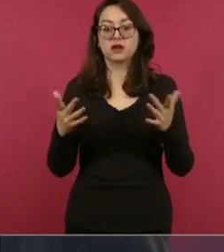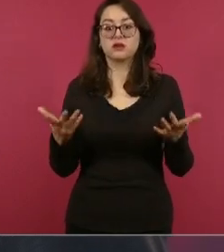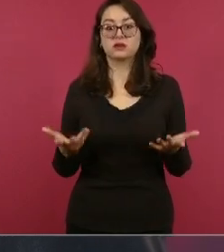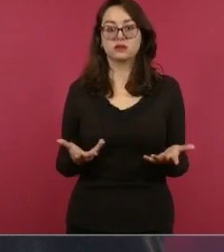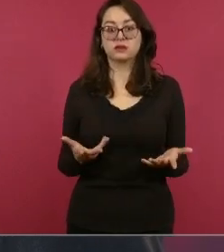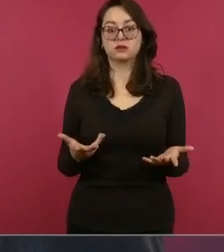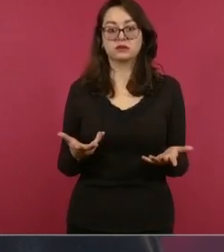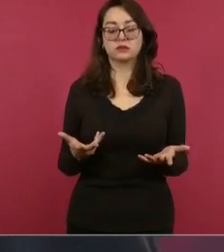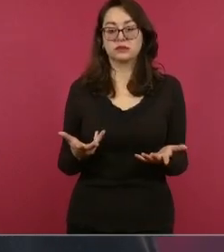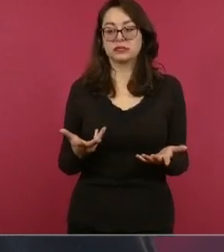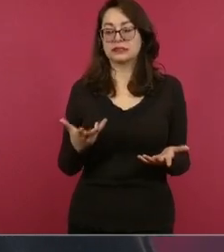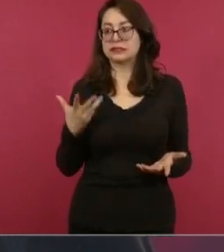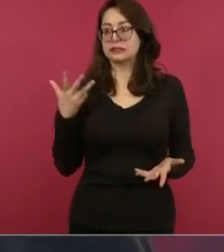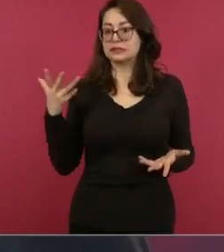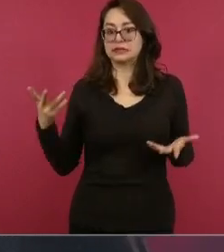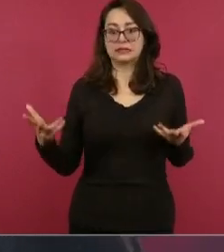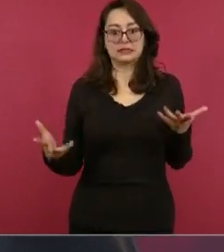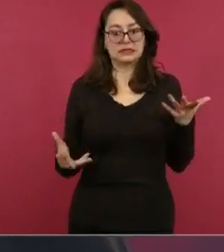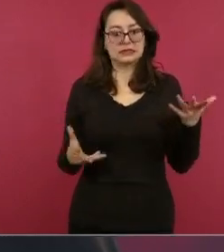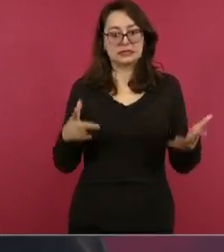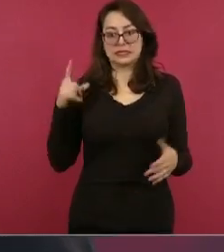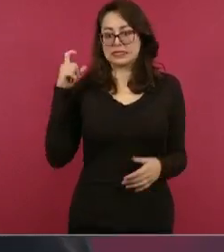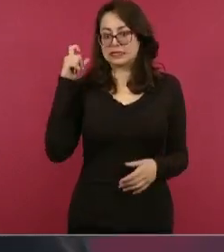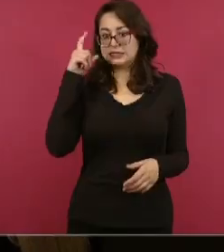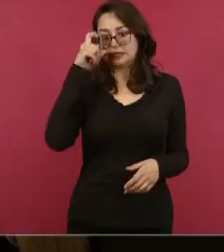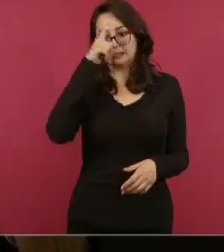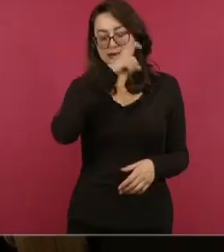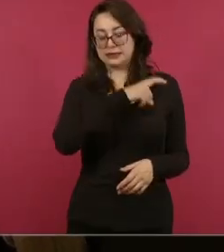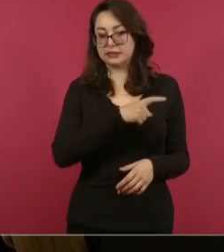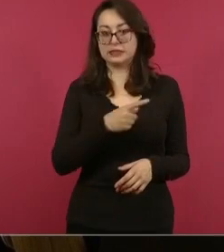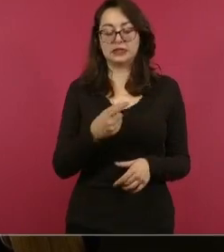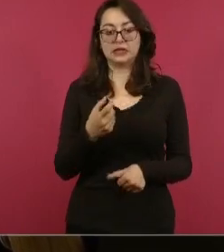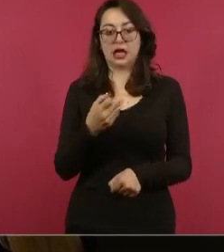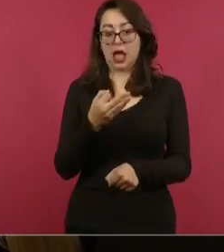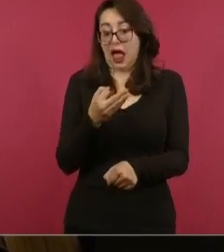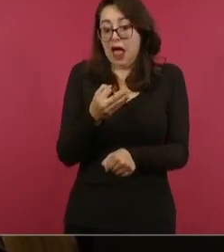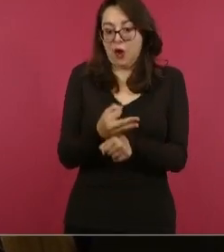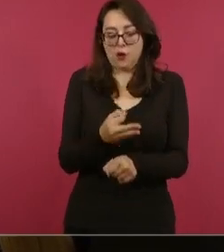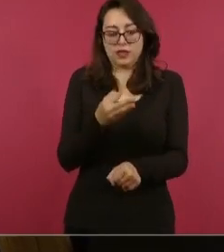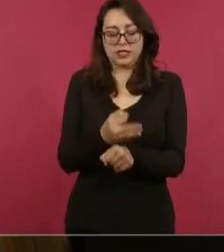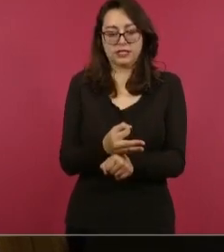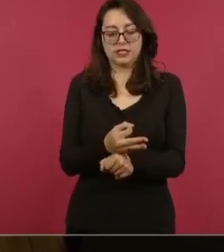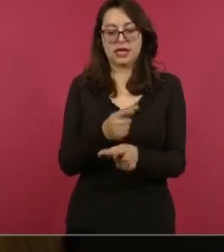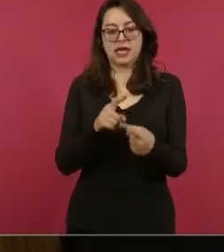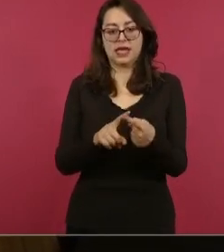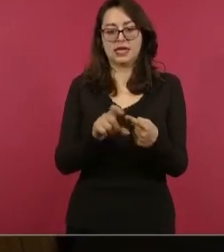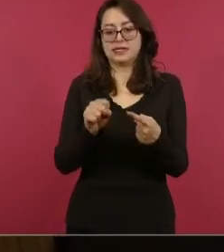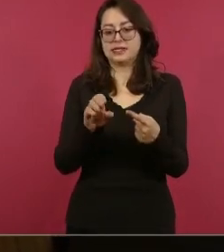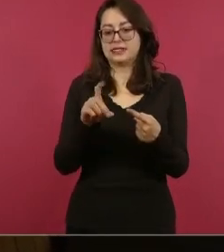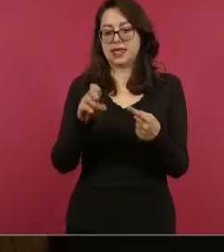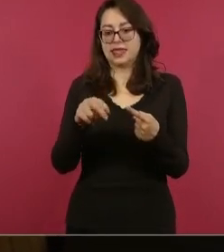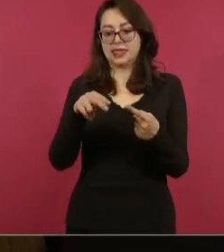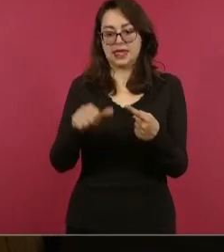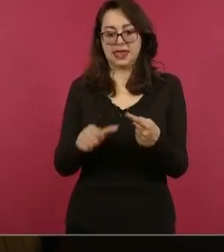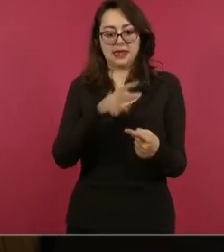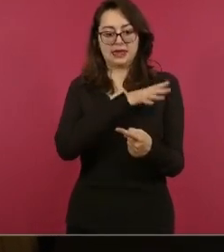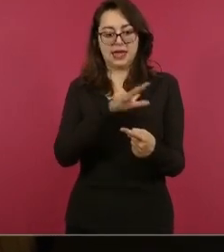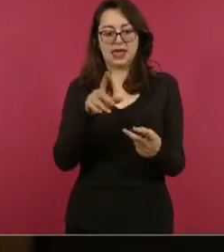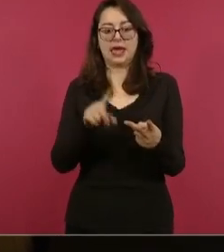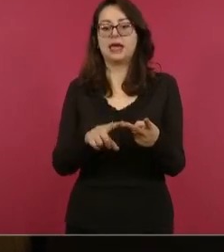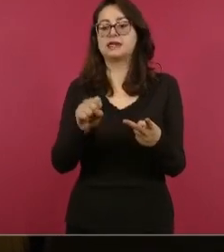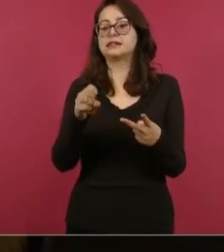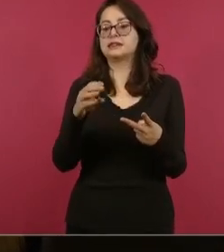está saliendo el general secretario, el secretario de